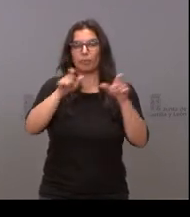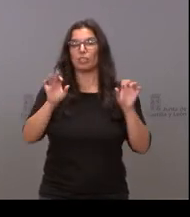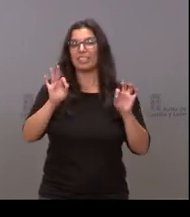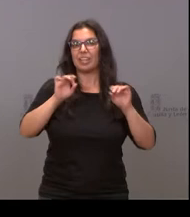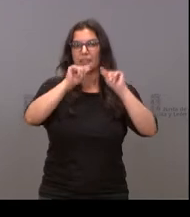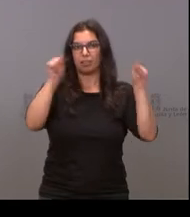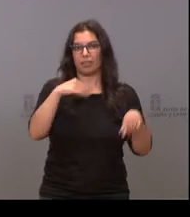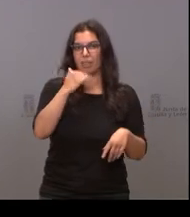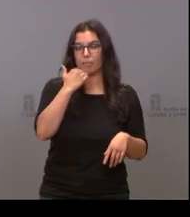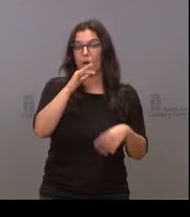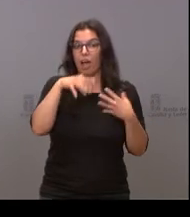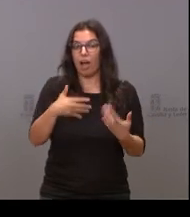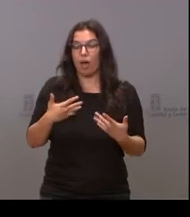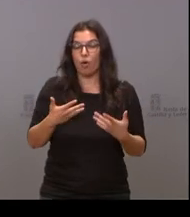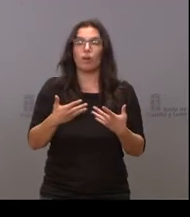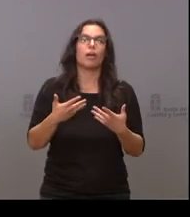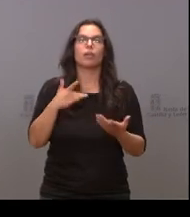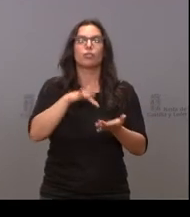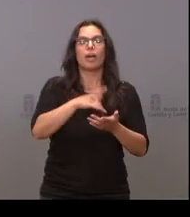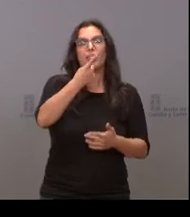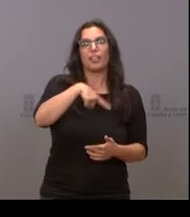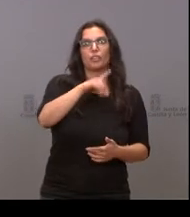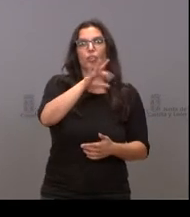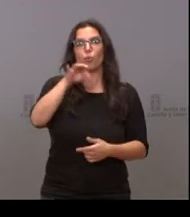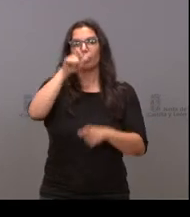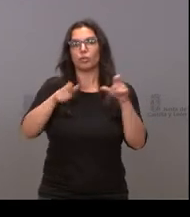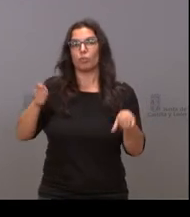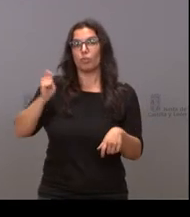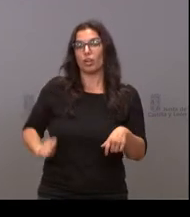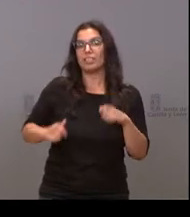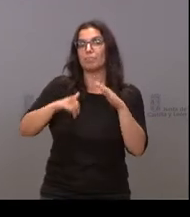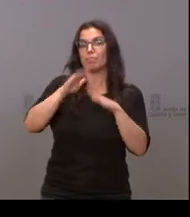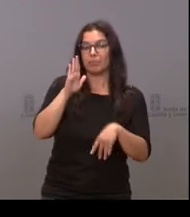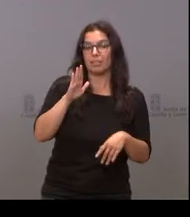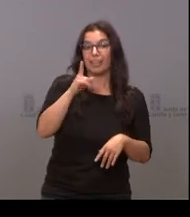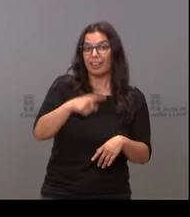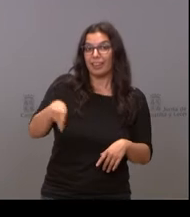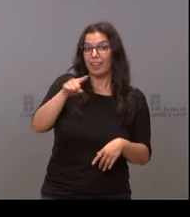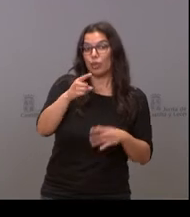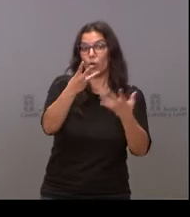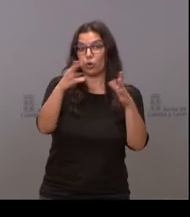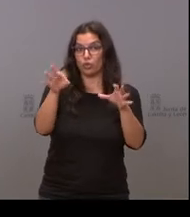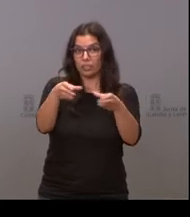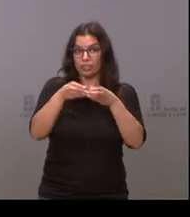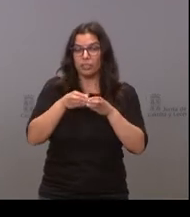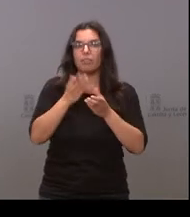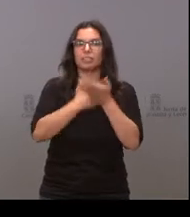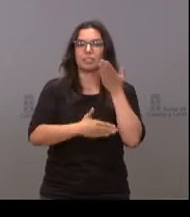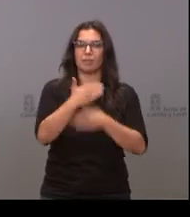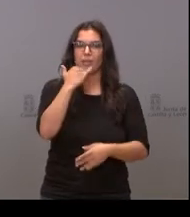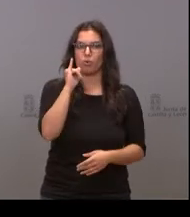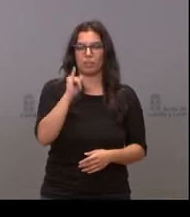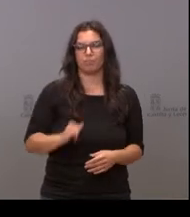y a día de hoy contamos con una plantilla de más de 150 trabajadores en la provincia de los cuales 80 cuentan con algún tipo de